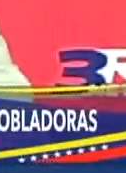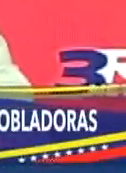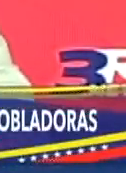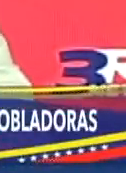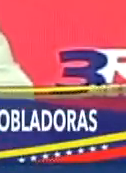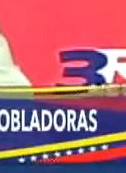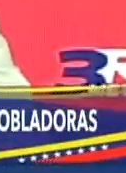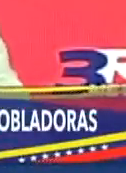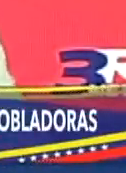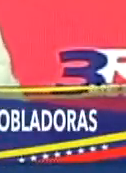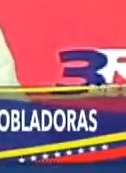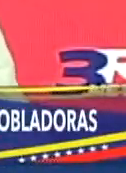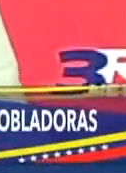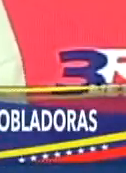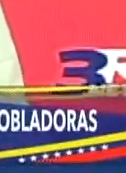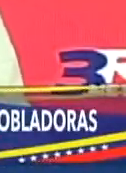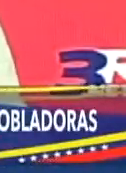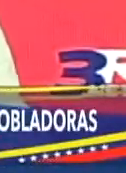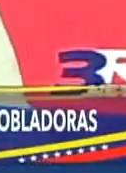viva la patria grande